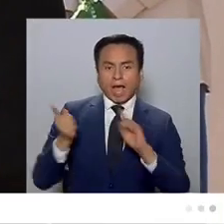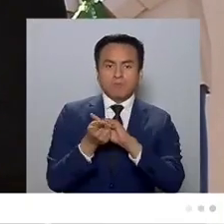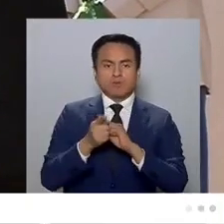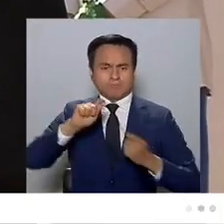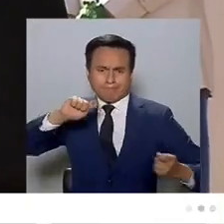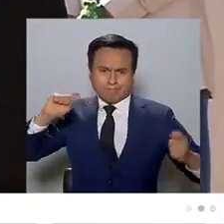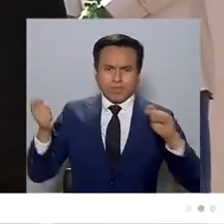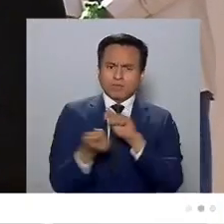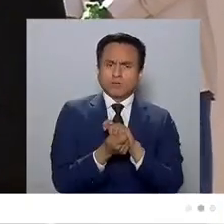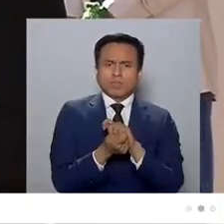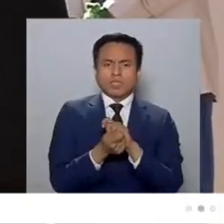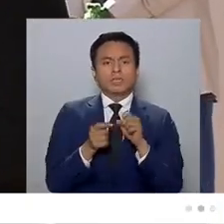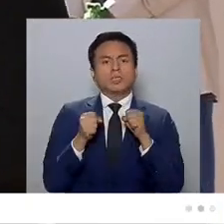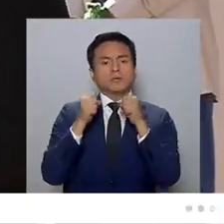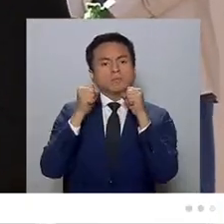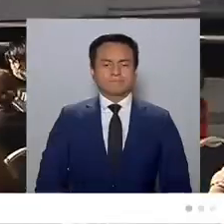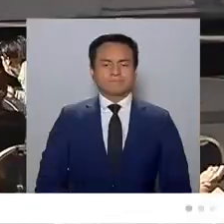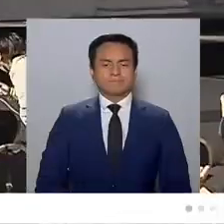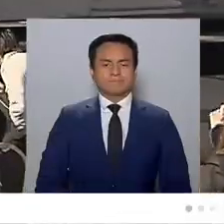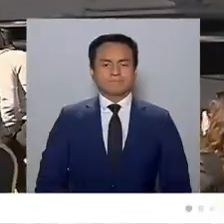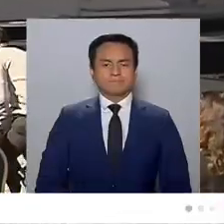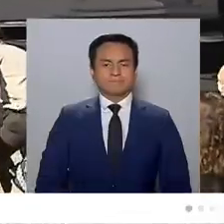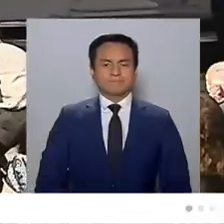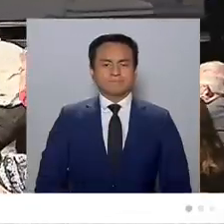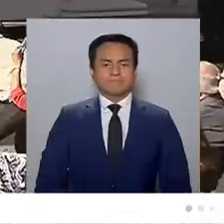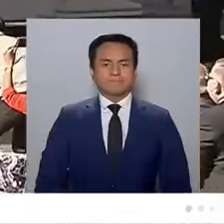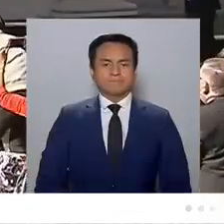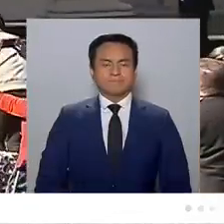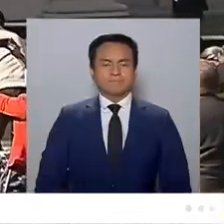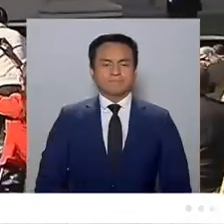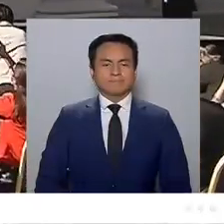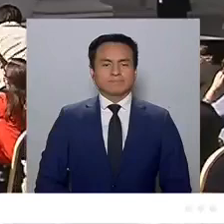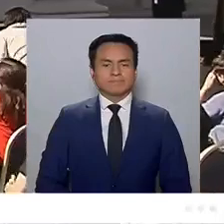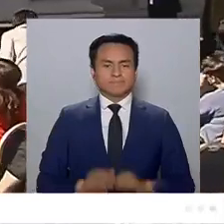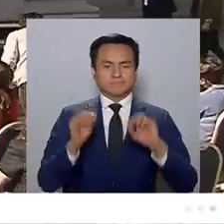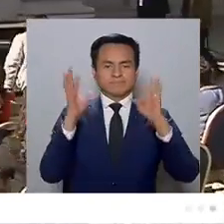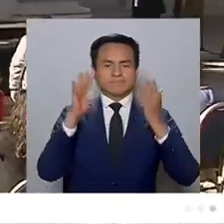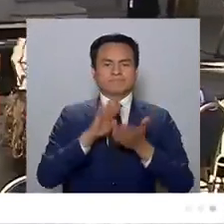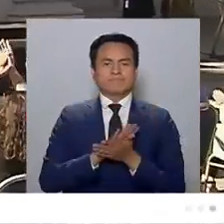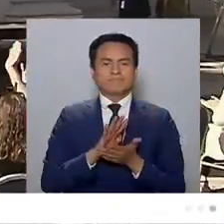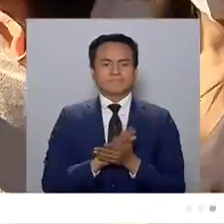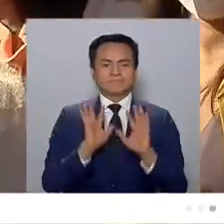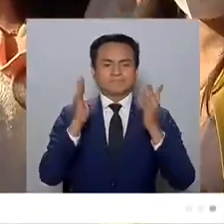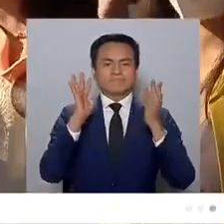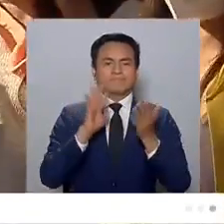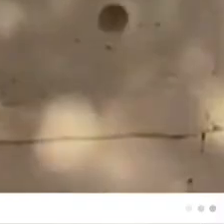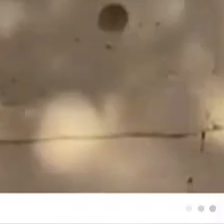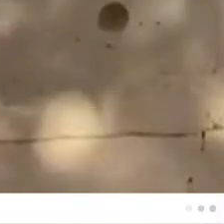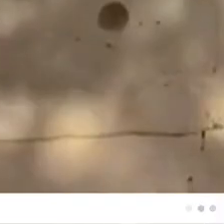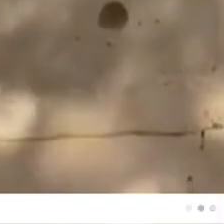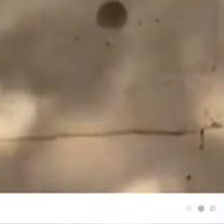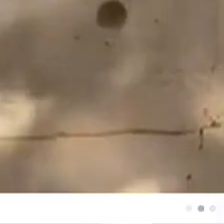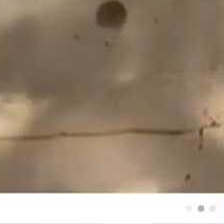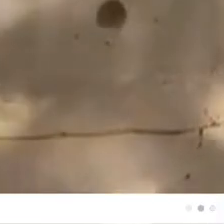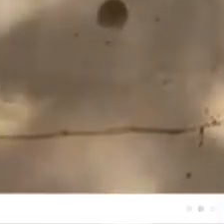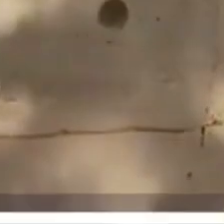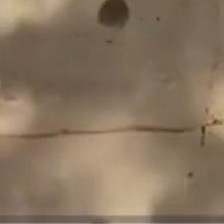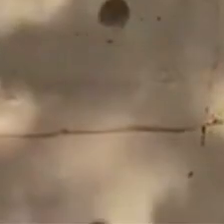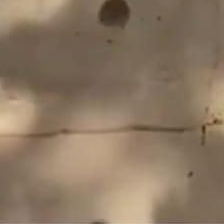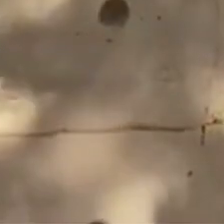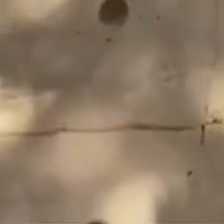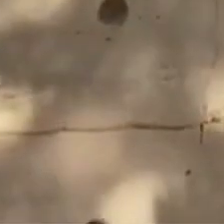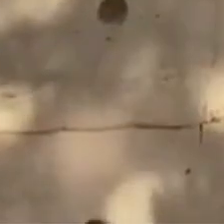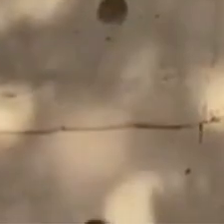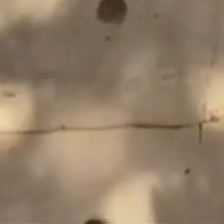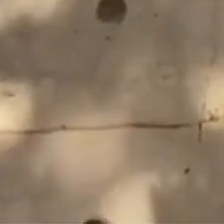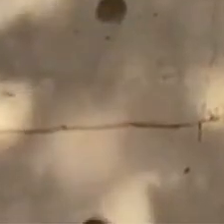el próximo gabinete será uno de los más femeninos de todo el mundo. Muestra que la equidad de género es un tema transversal